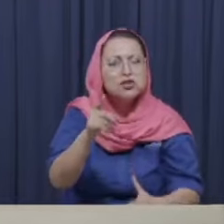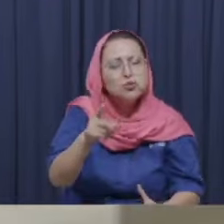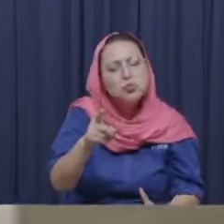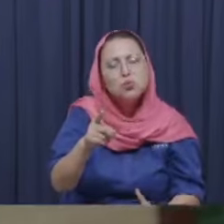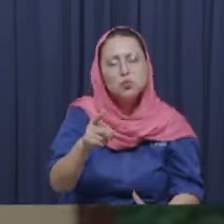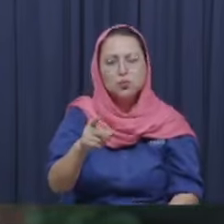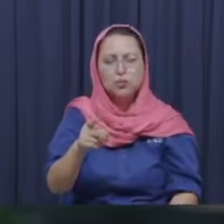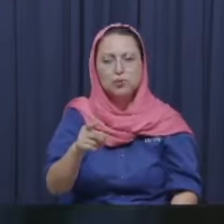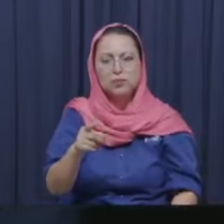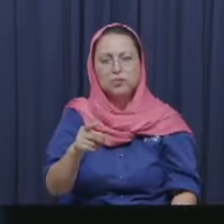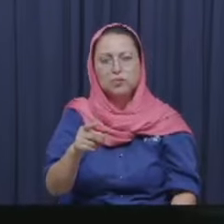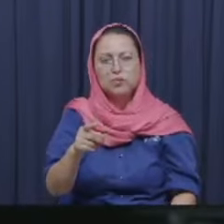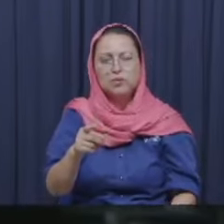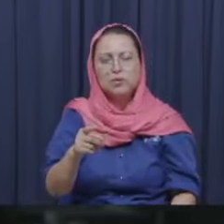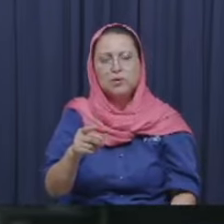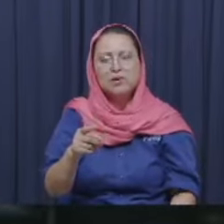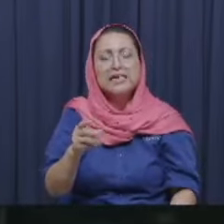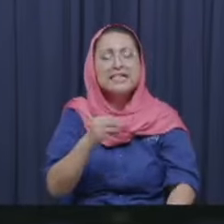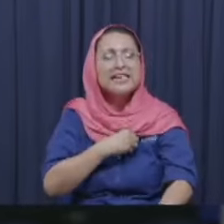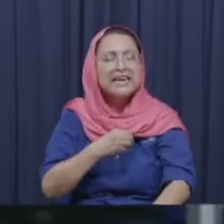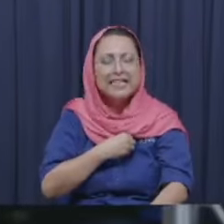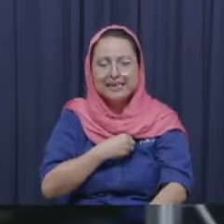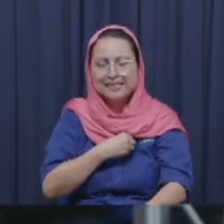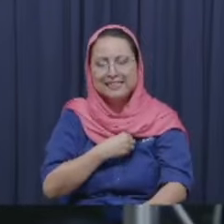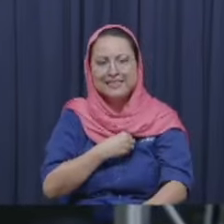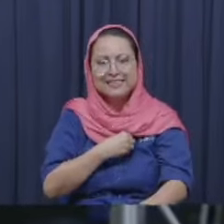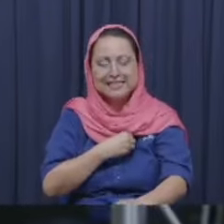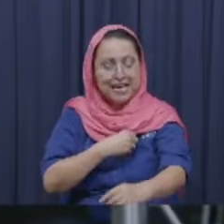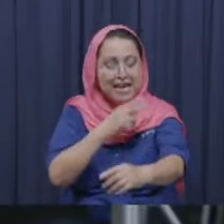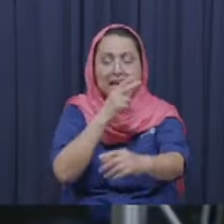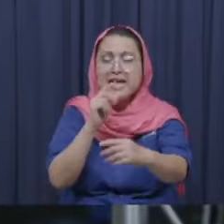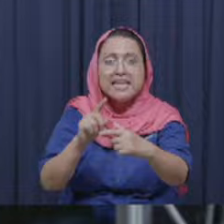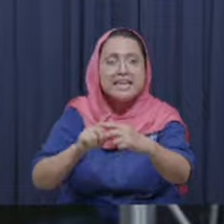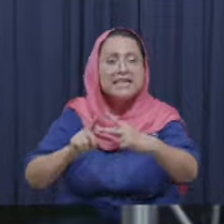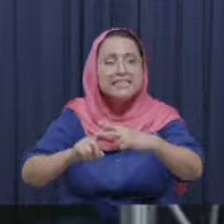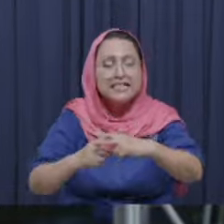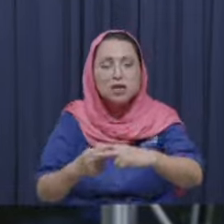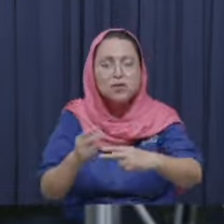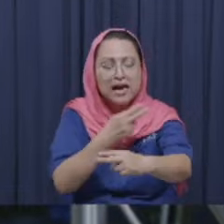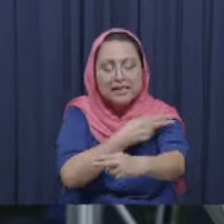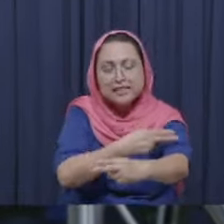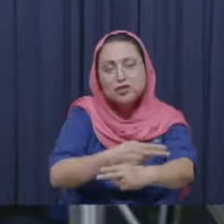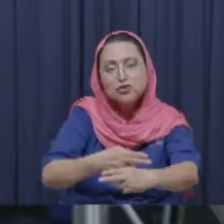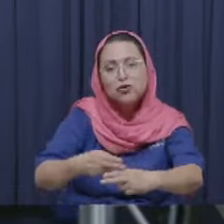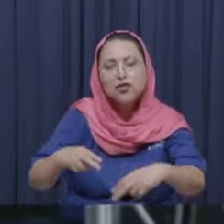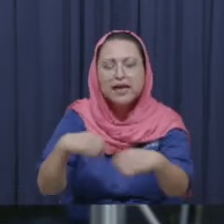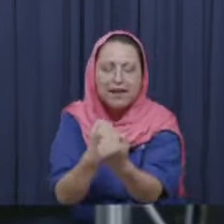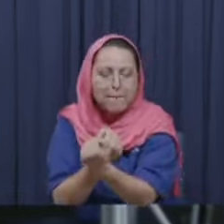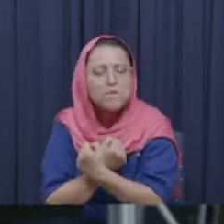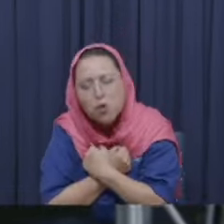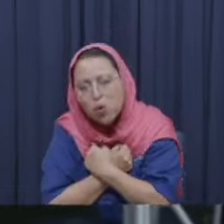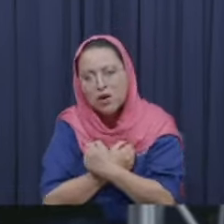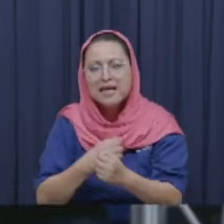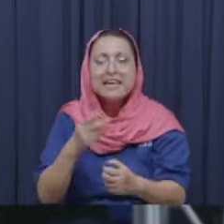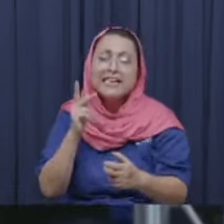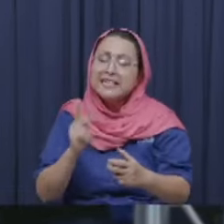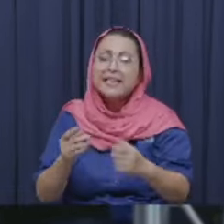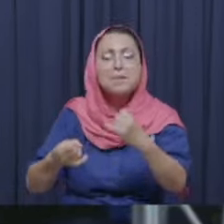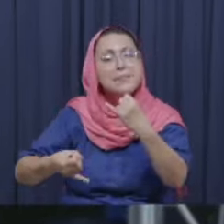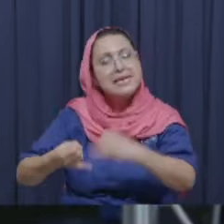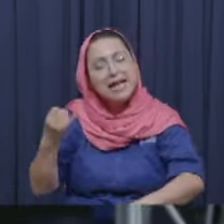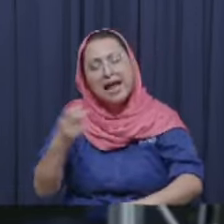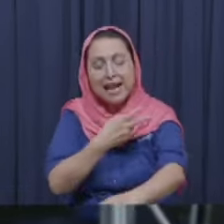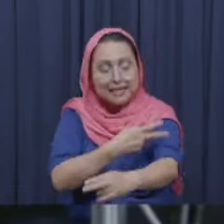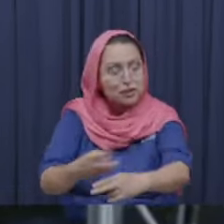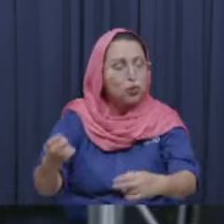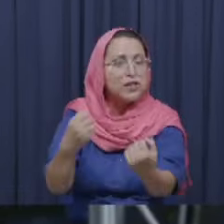de amor y termina en una historia de amor. En una historia de amor de un hombre fue capaz, un hombre Dios, Jesucristo,